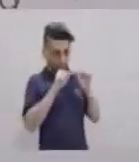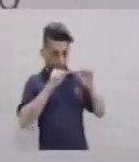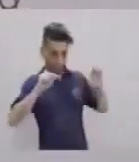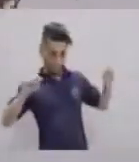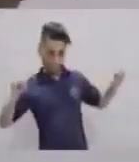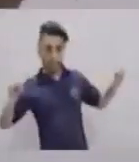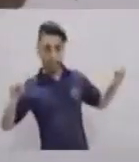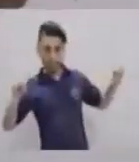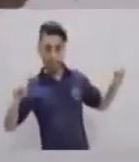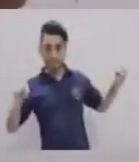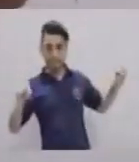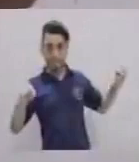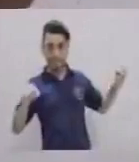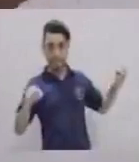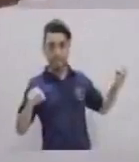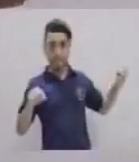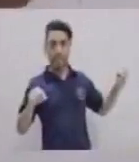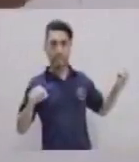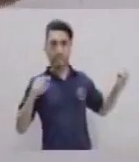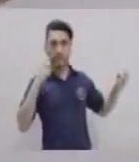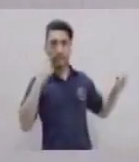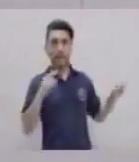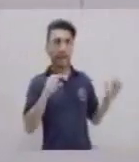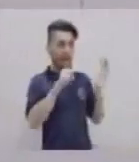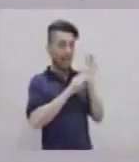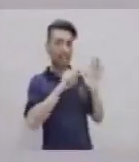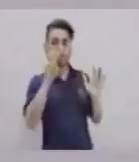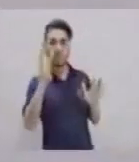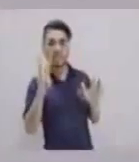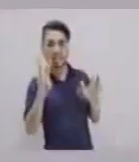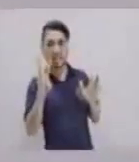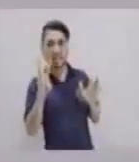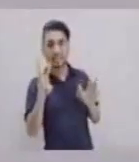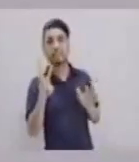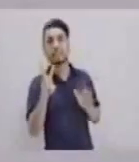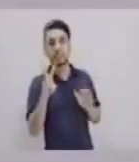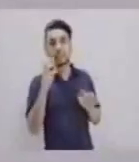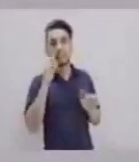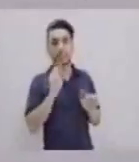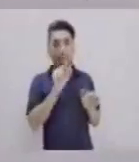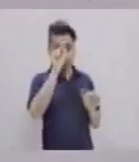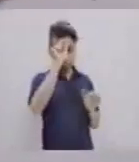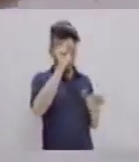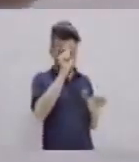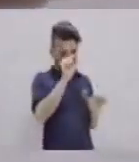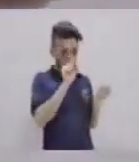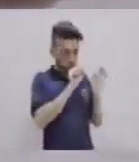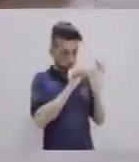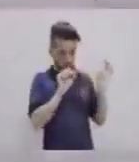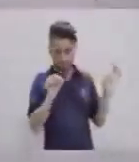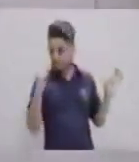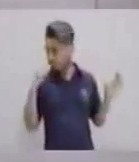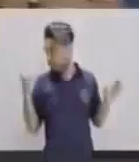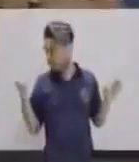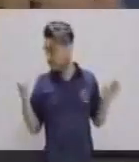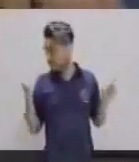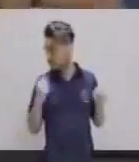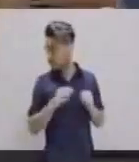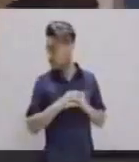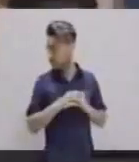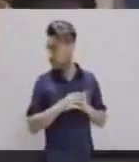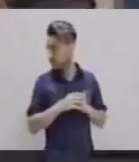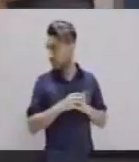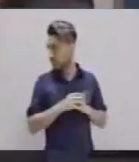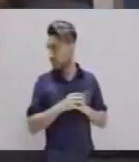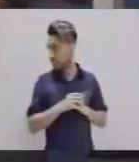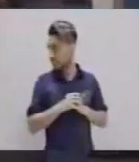el caso de Y, tendríamos negativo 3 y la asíntota horizontal sería esta. Uh-huh. ¿Sí?